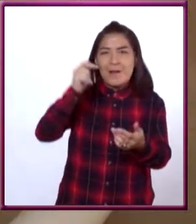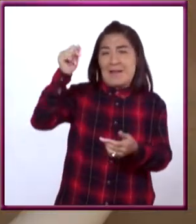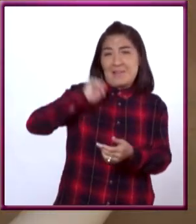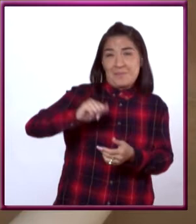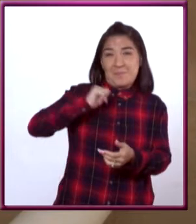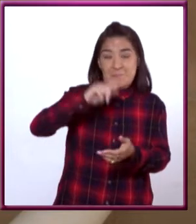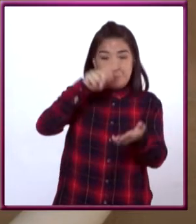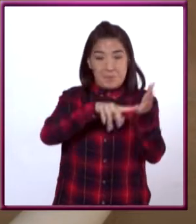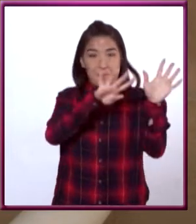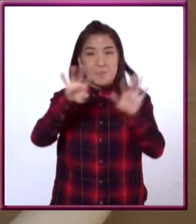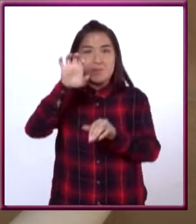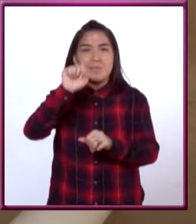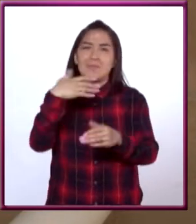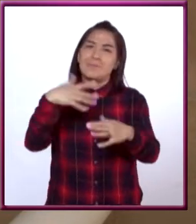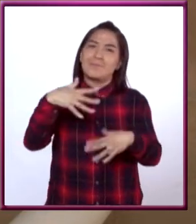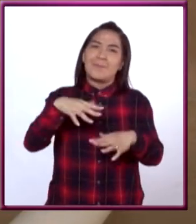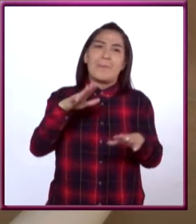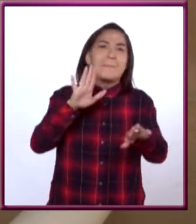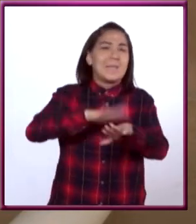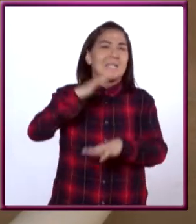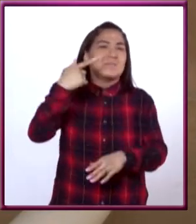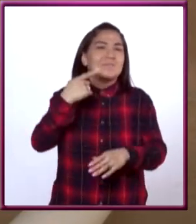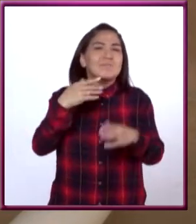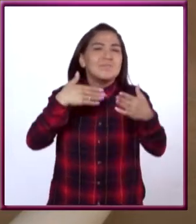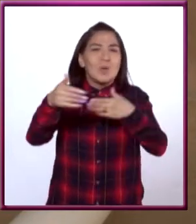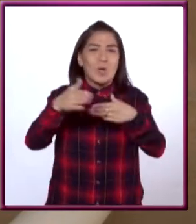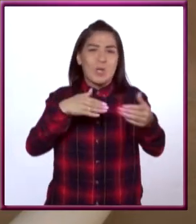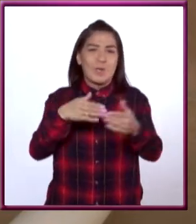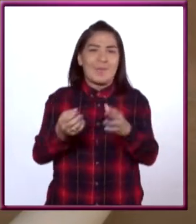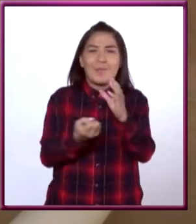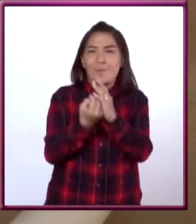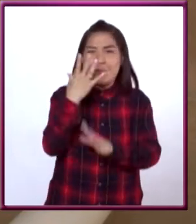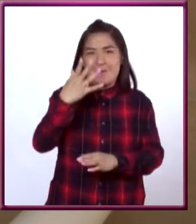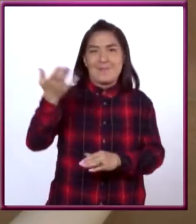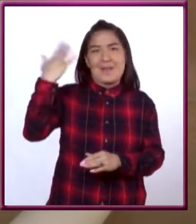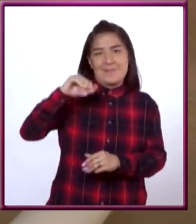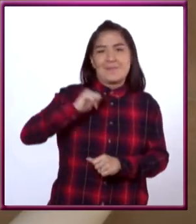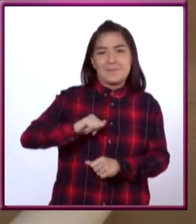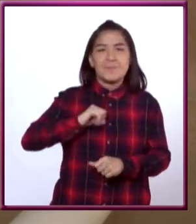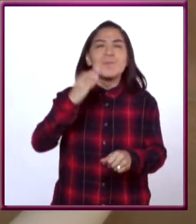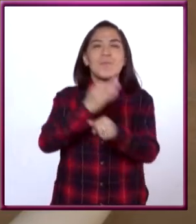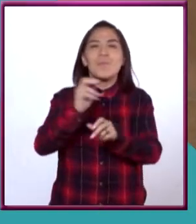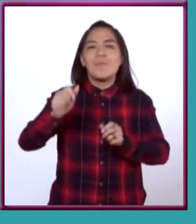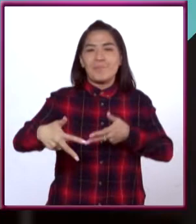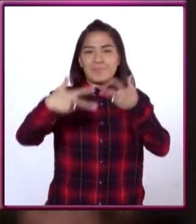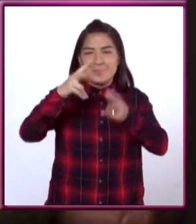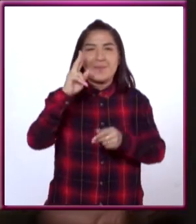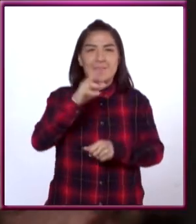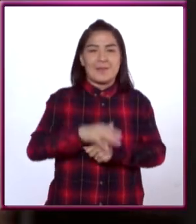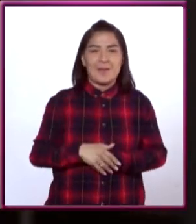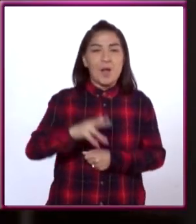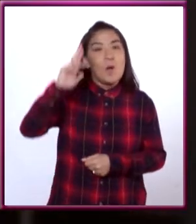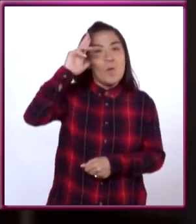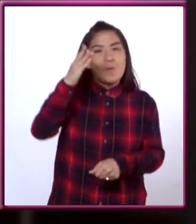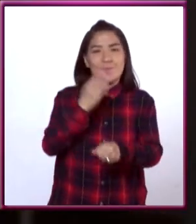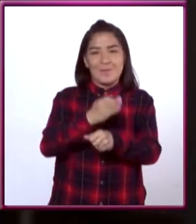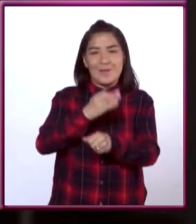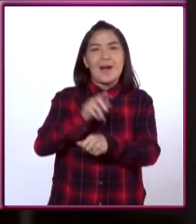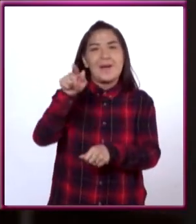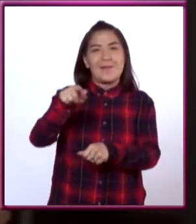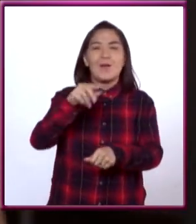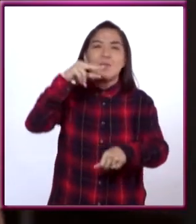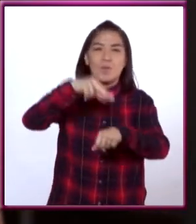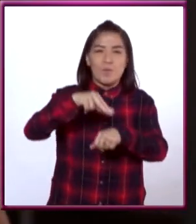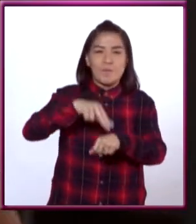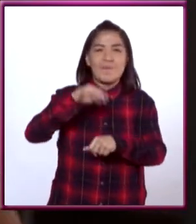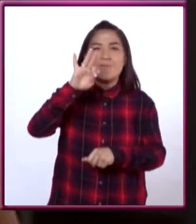60s. Eso parece. Ahora vayamos con un amigo para que nos cuente más sobre este tipo de diseño. Hola, ¿qué tal? Estamos con el doctor